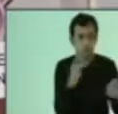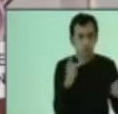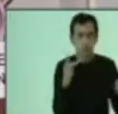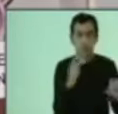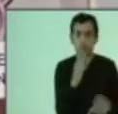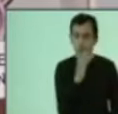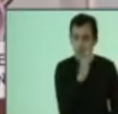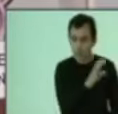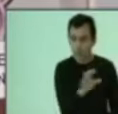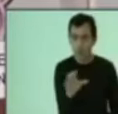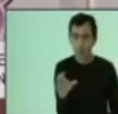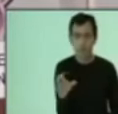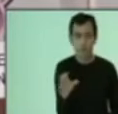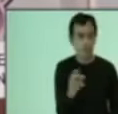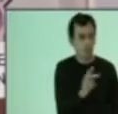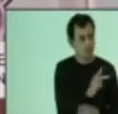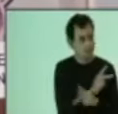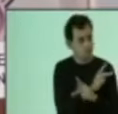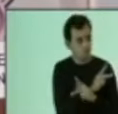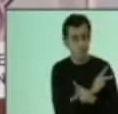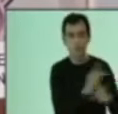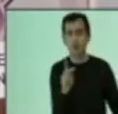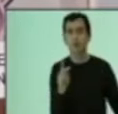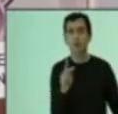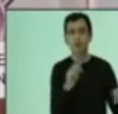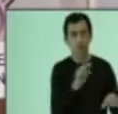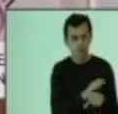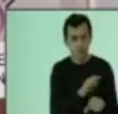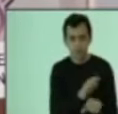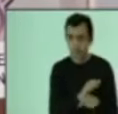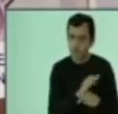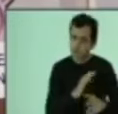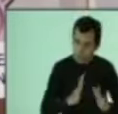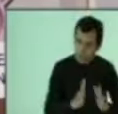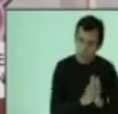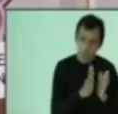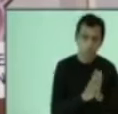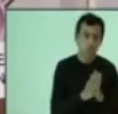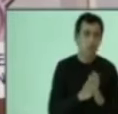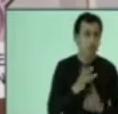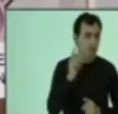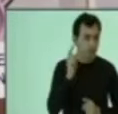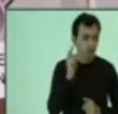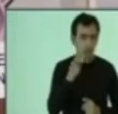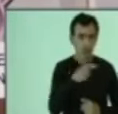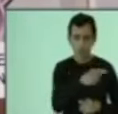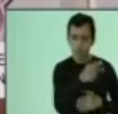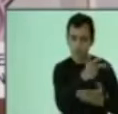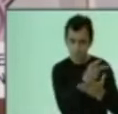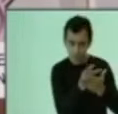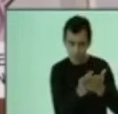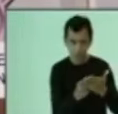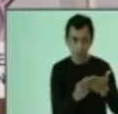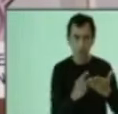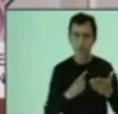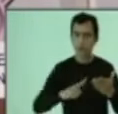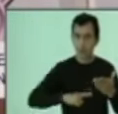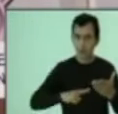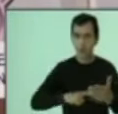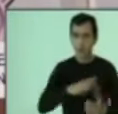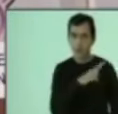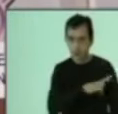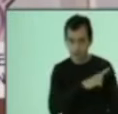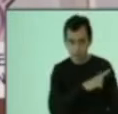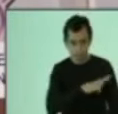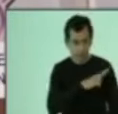campo. El campo es de todos y vamos a participar en la generación también de un programa público-privado